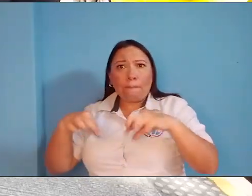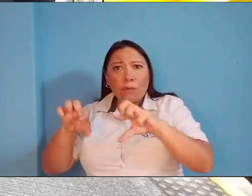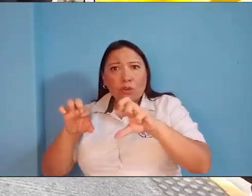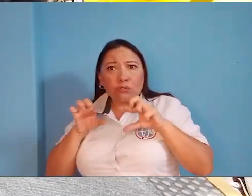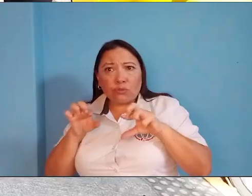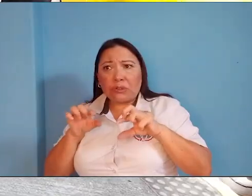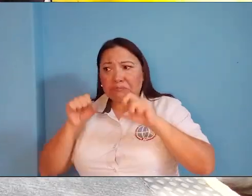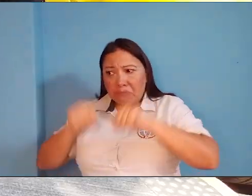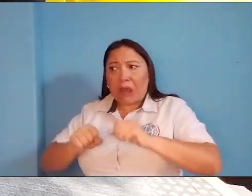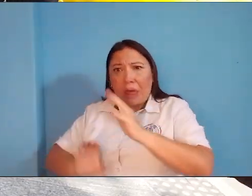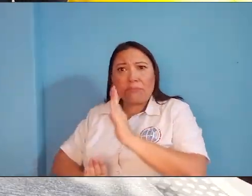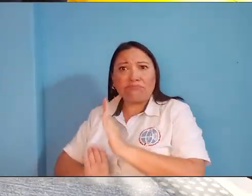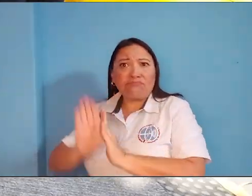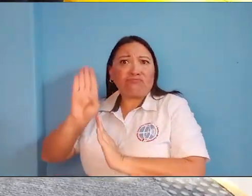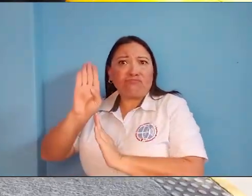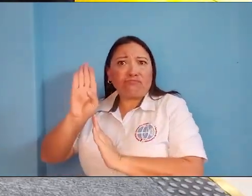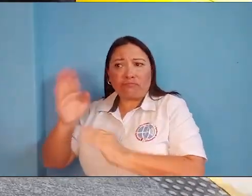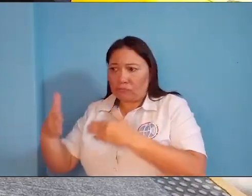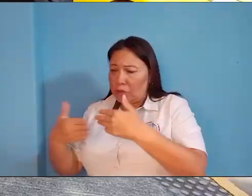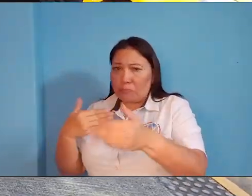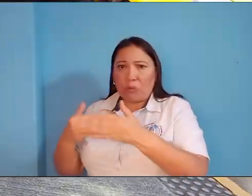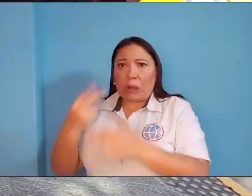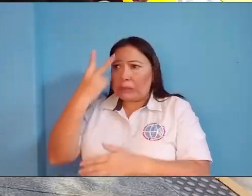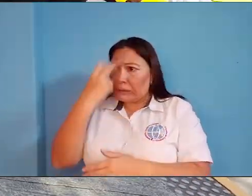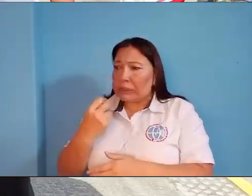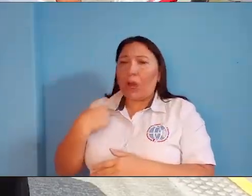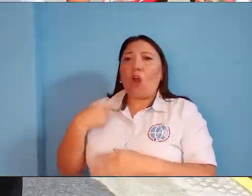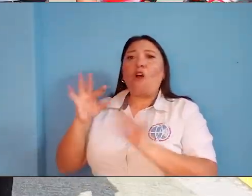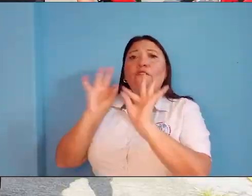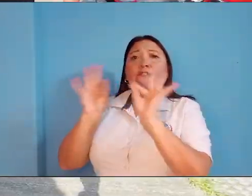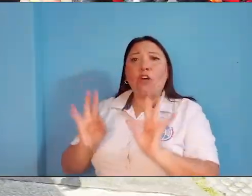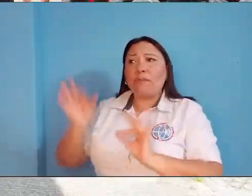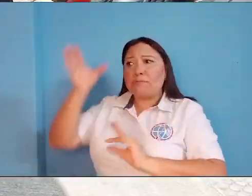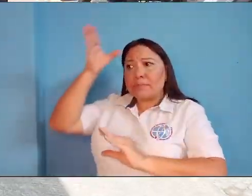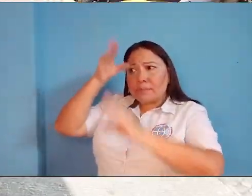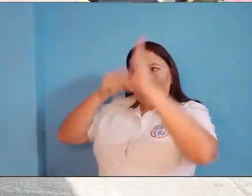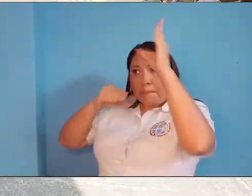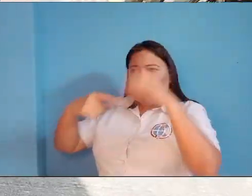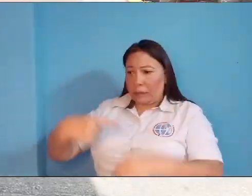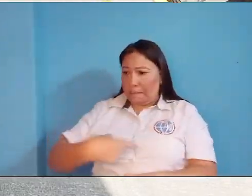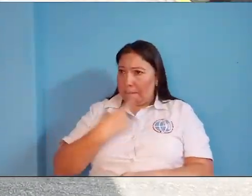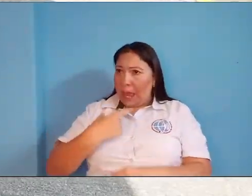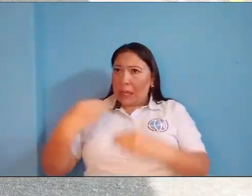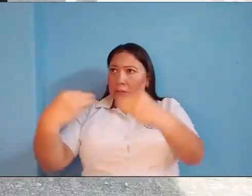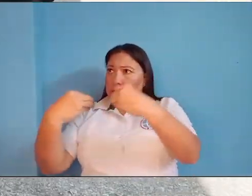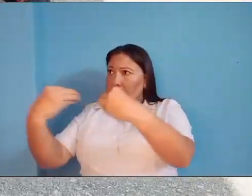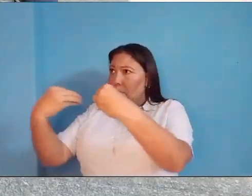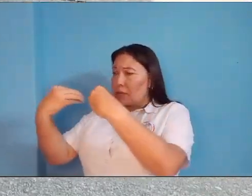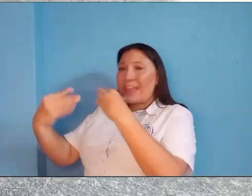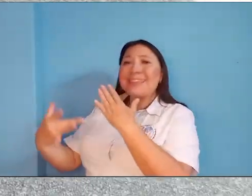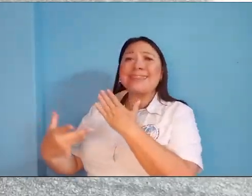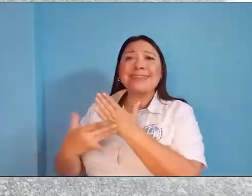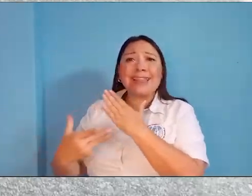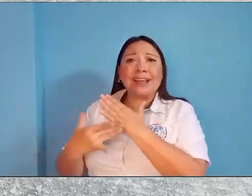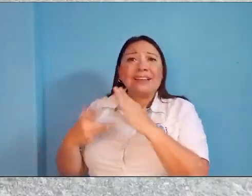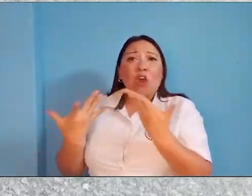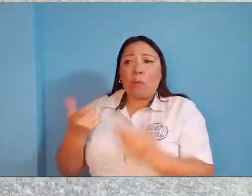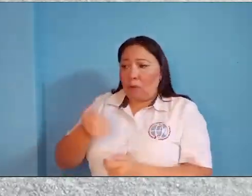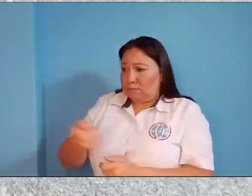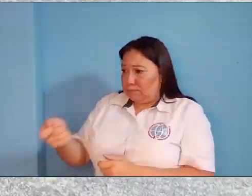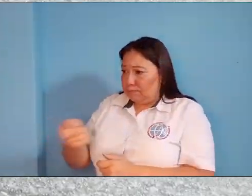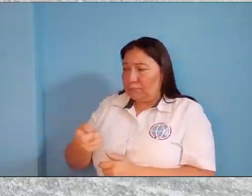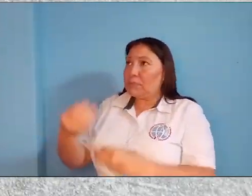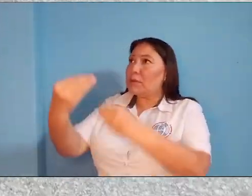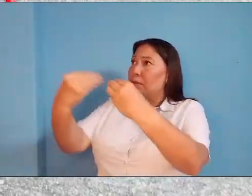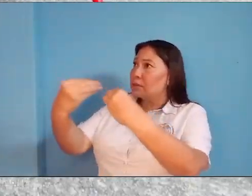muchas herramientas, profesores, los quienes les enseñan a uno muchas cosas